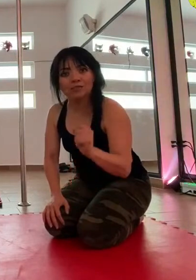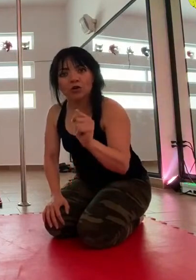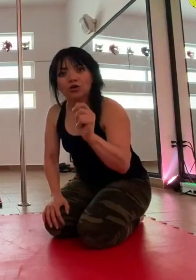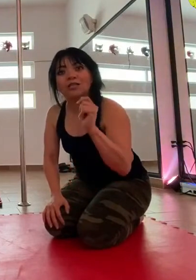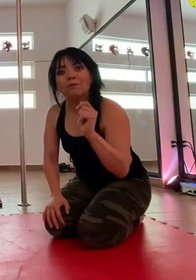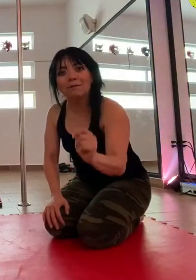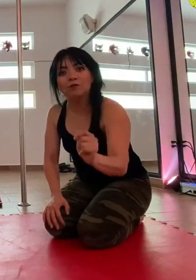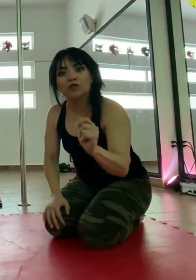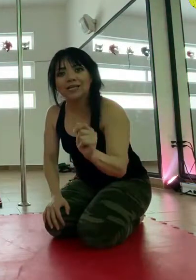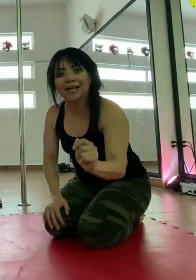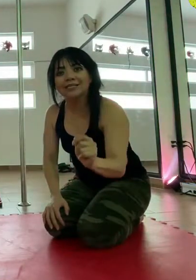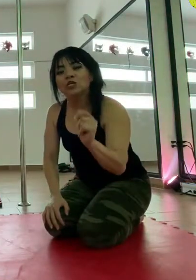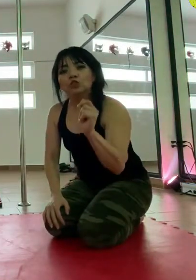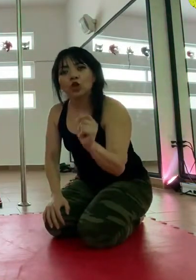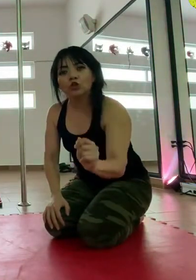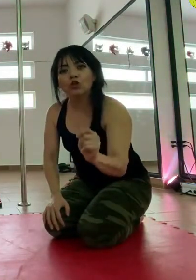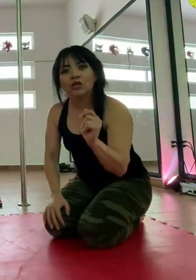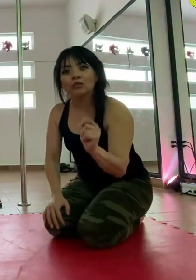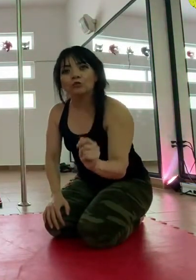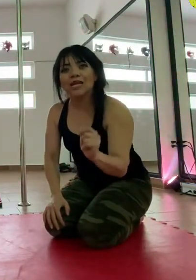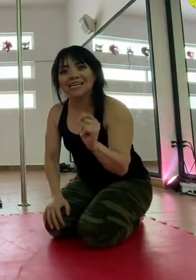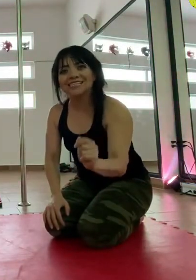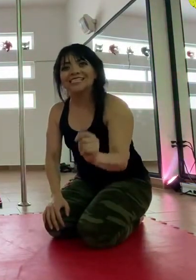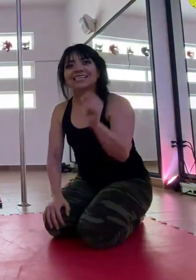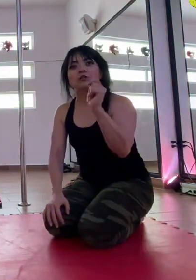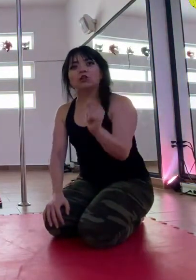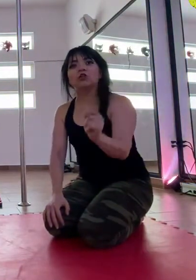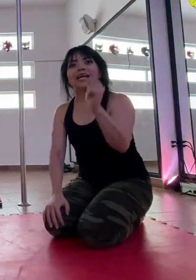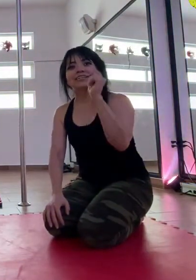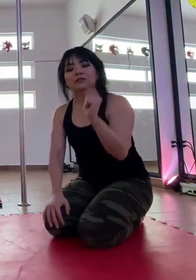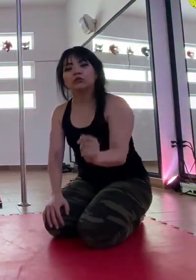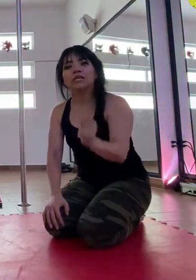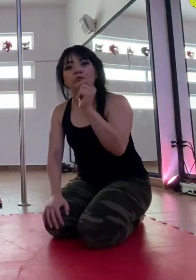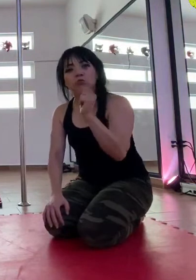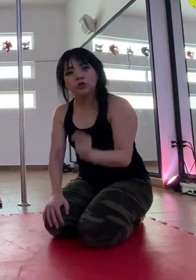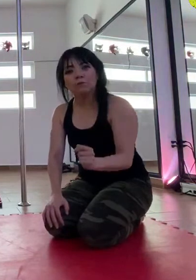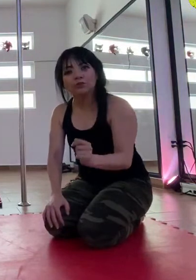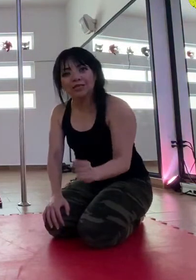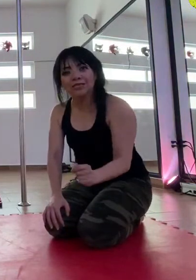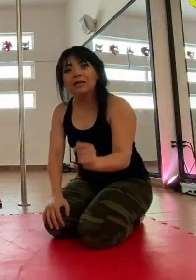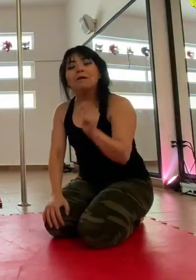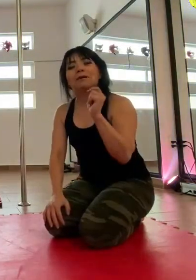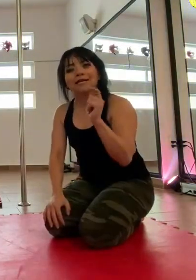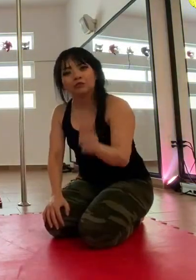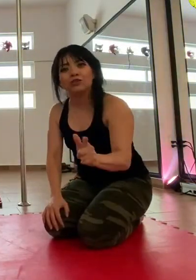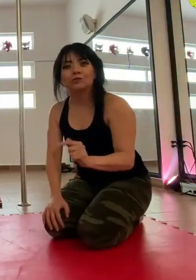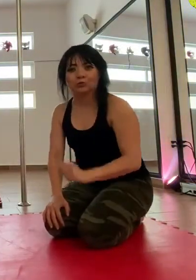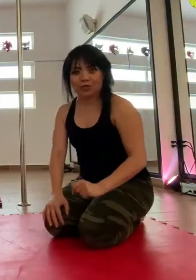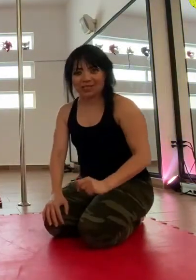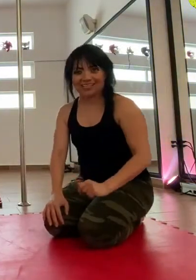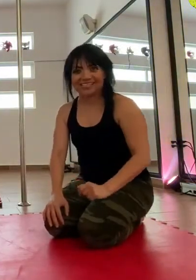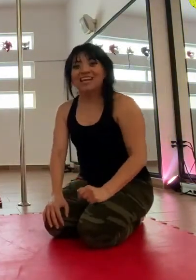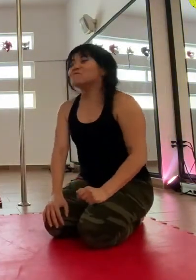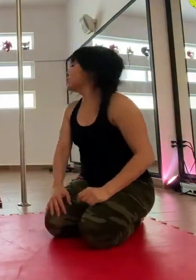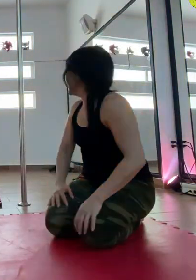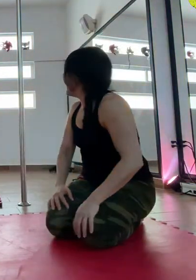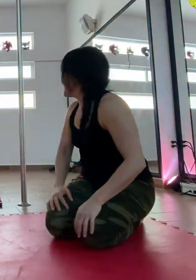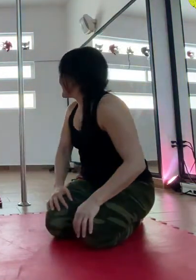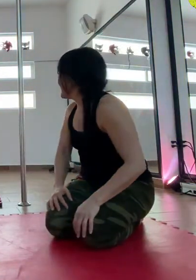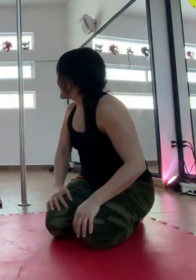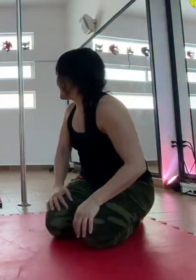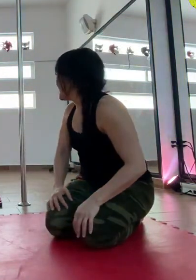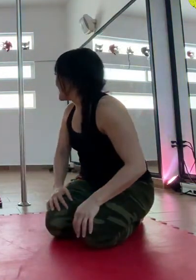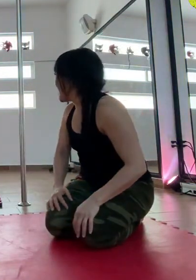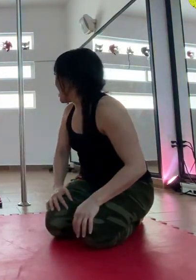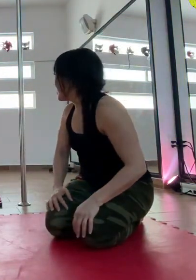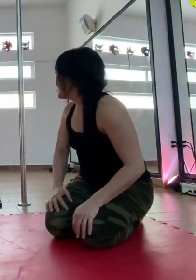ojos porque eso te va a proyectar todo lo que tú realices y toda la actitud es muy importante para todas ustedes.